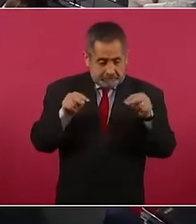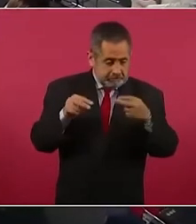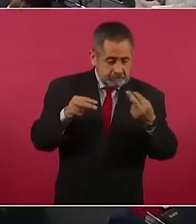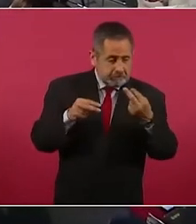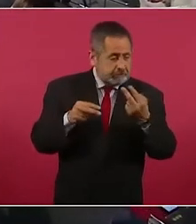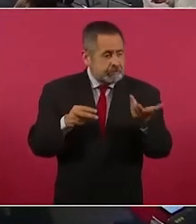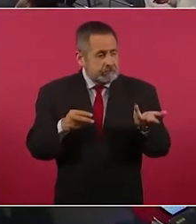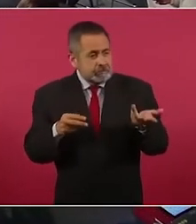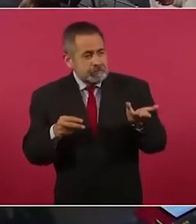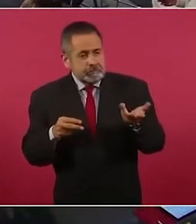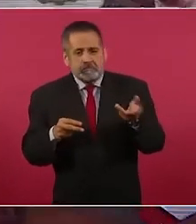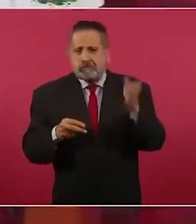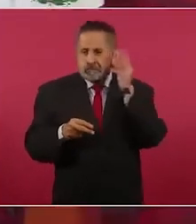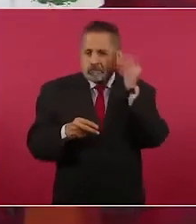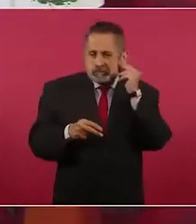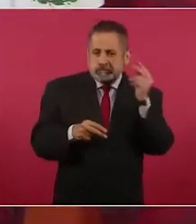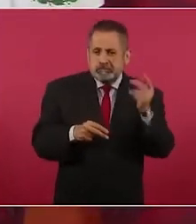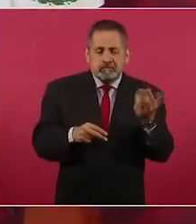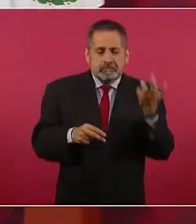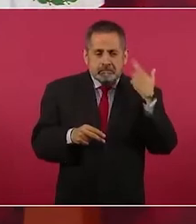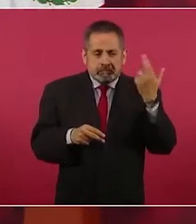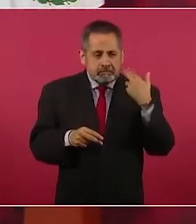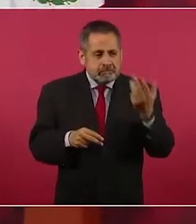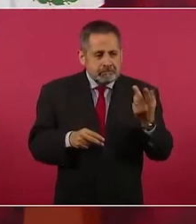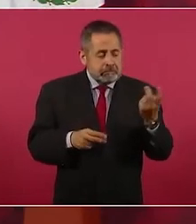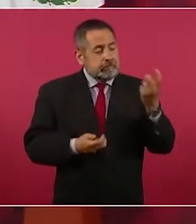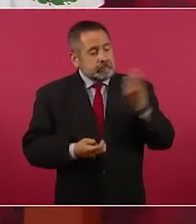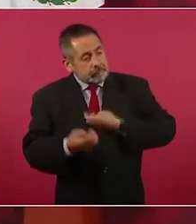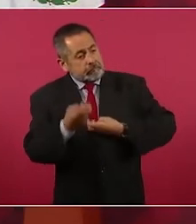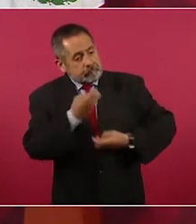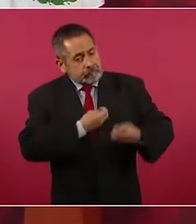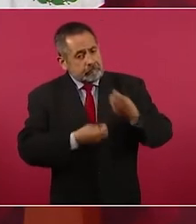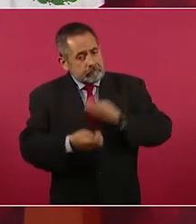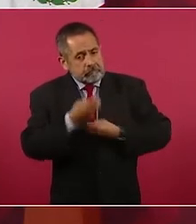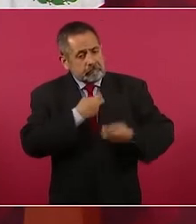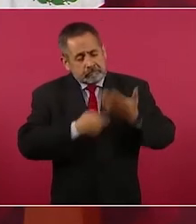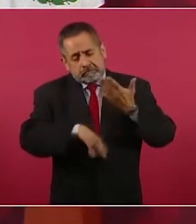va escuchando un programa de radio y